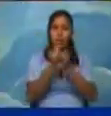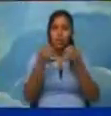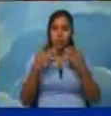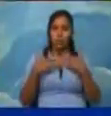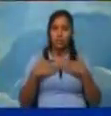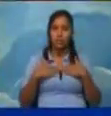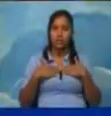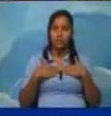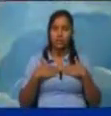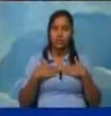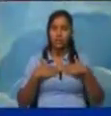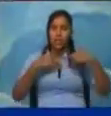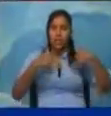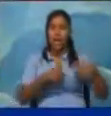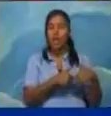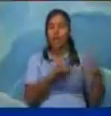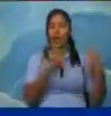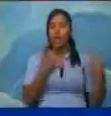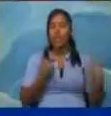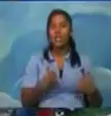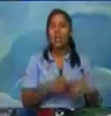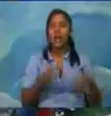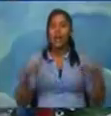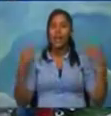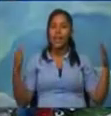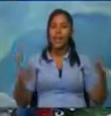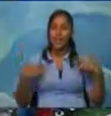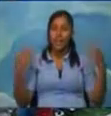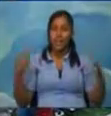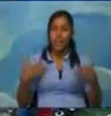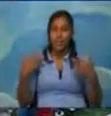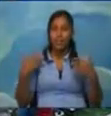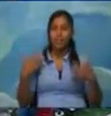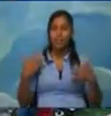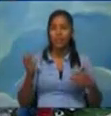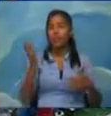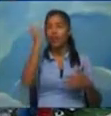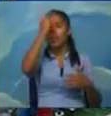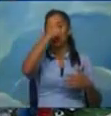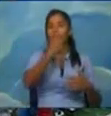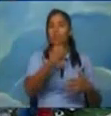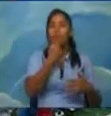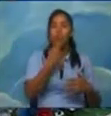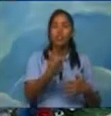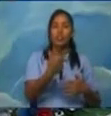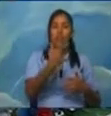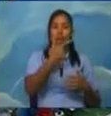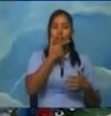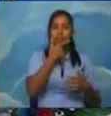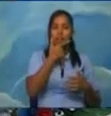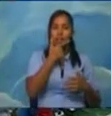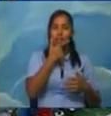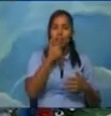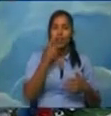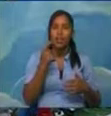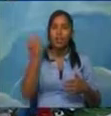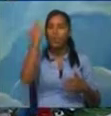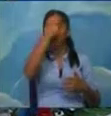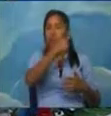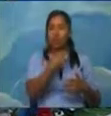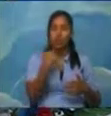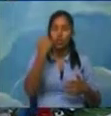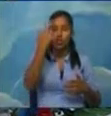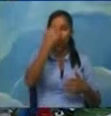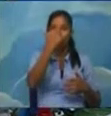Última vez, el corazón alegre. El corazón alegre. Hermosea. Hermosea. El rostro.